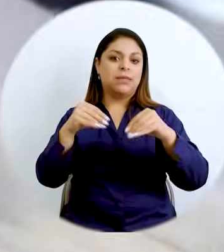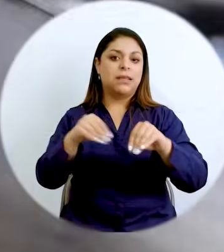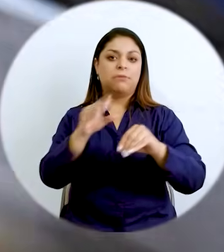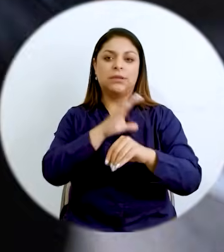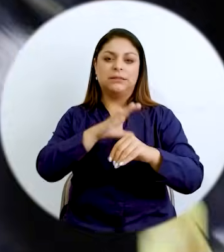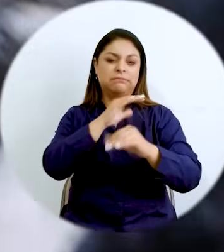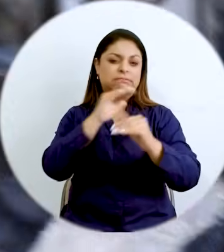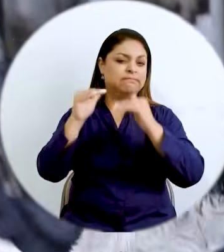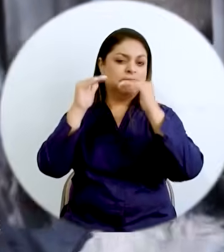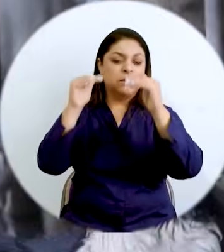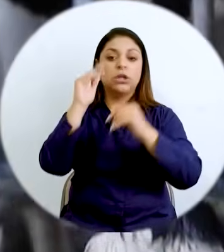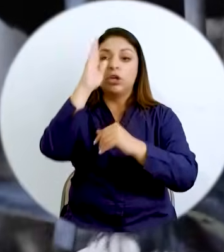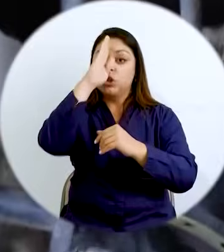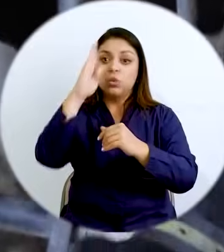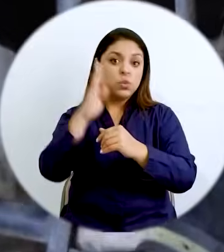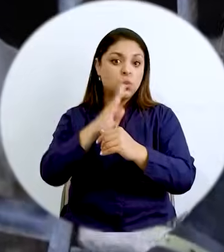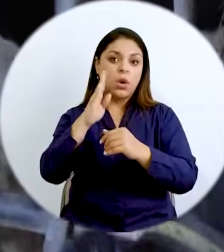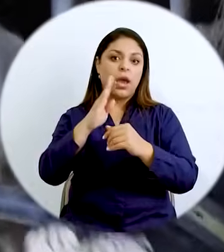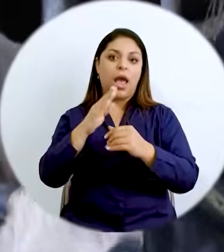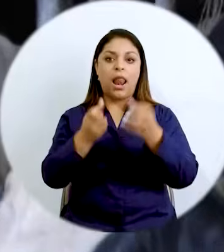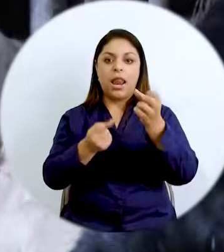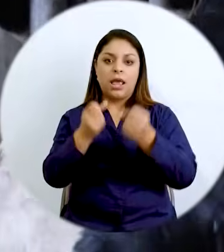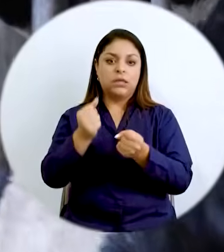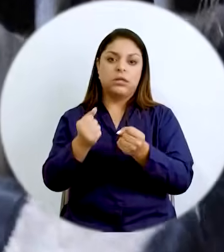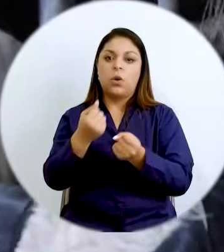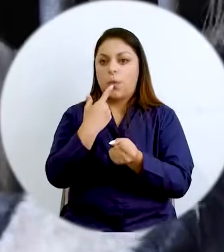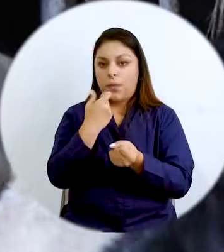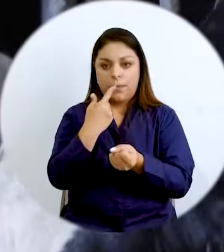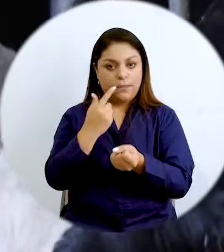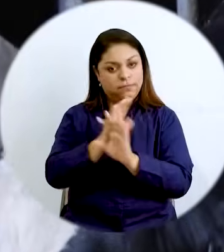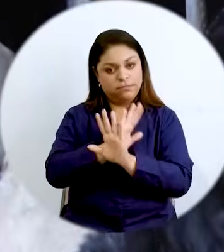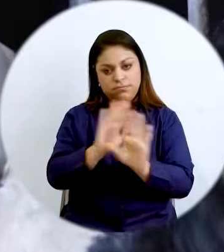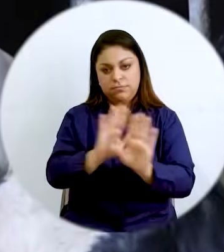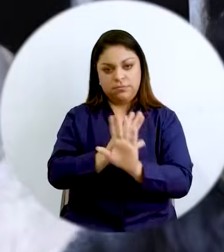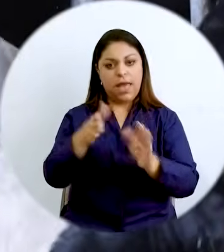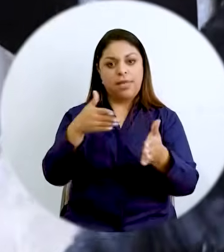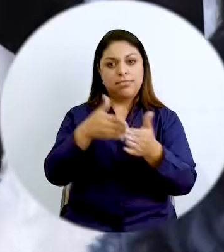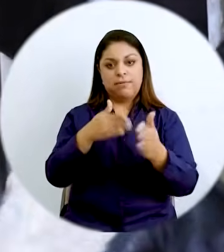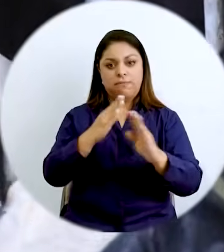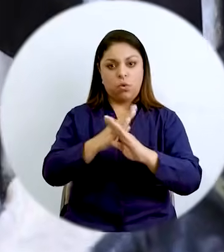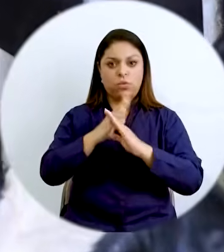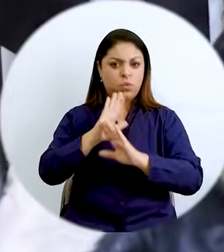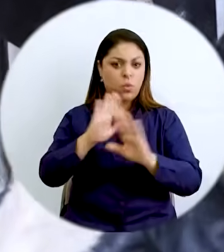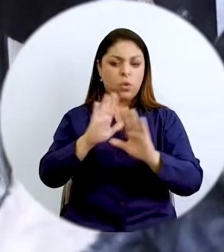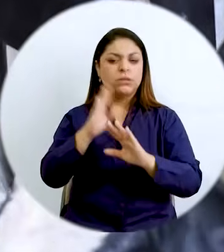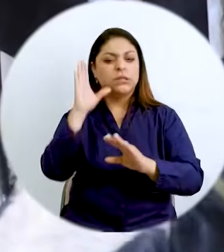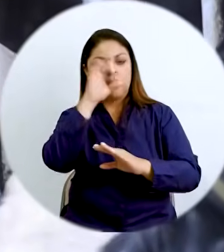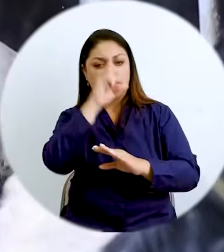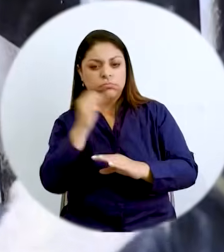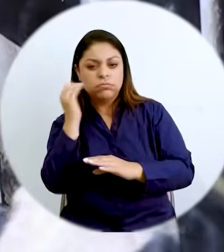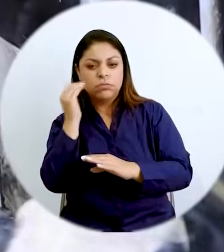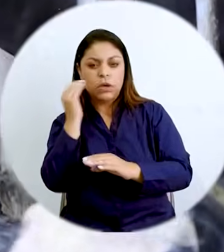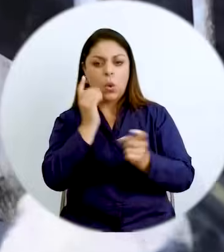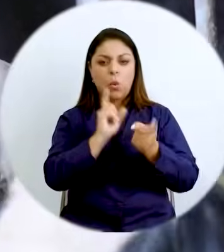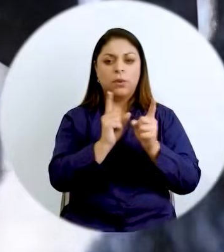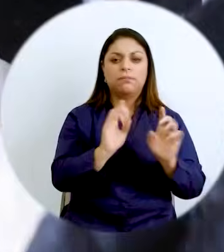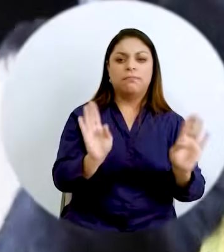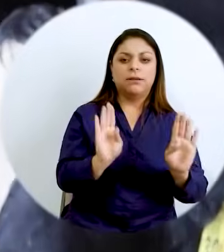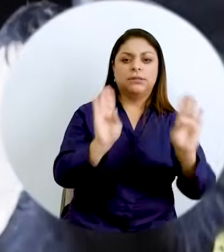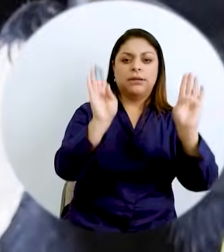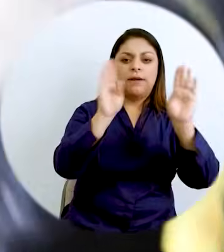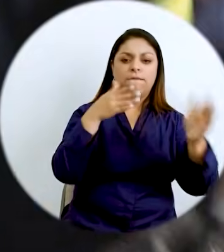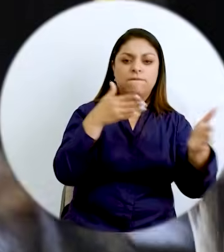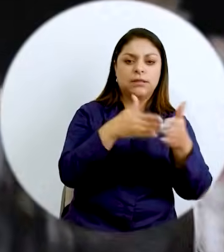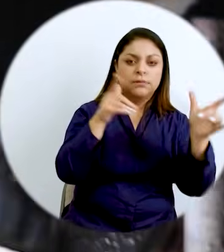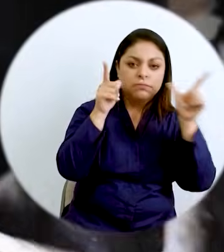leche de alta calidad, nunca con antibióticos. Entonces, todo eso se puede analizar, saber qué bacterias afectan más a las vacas,